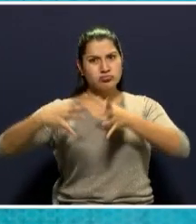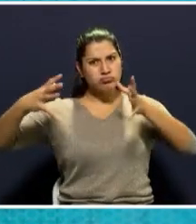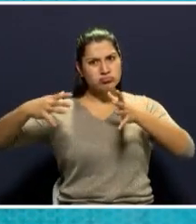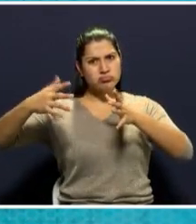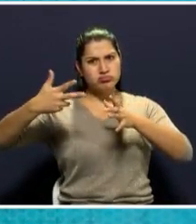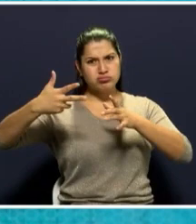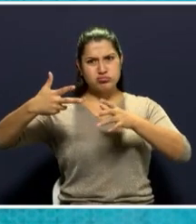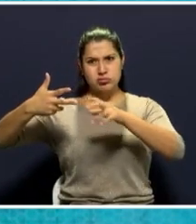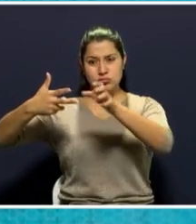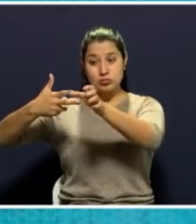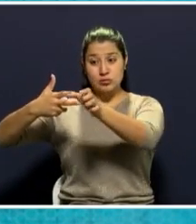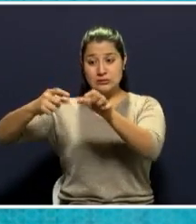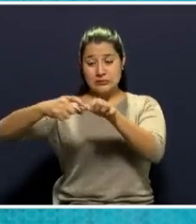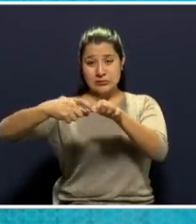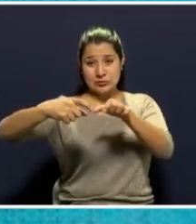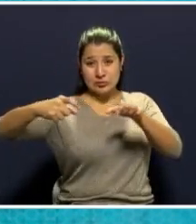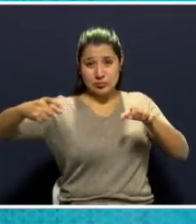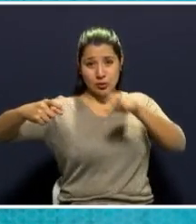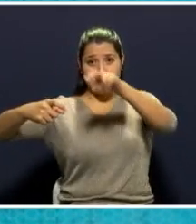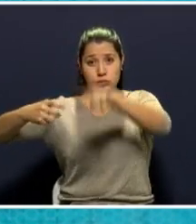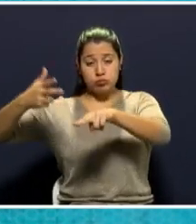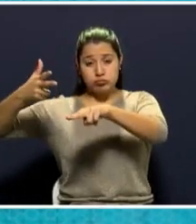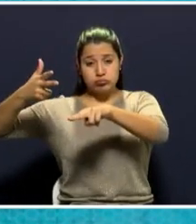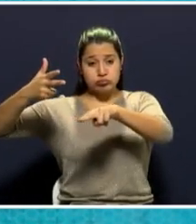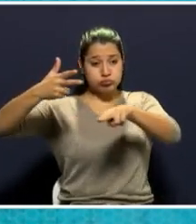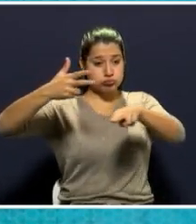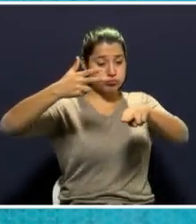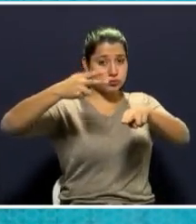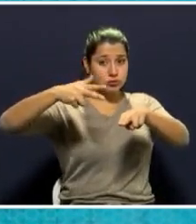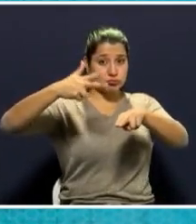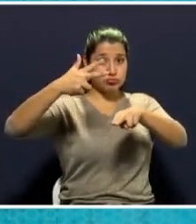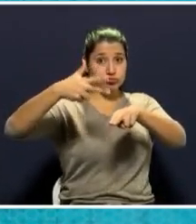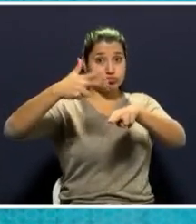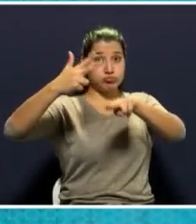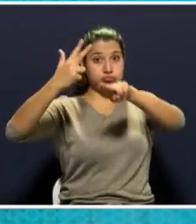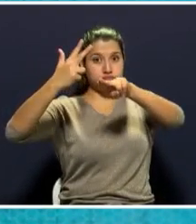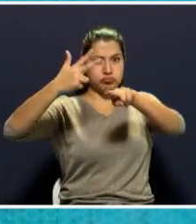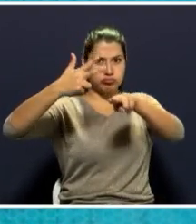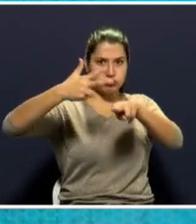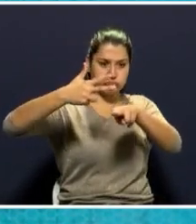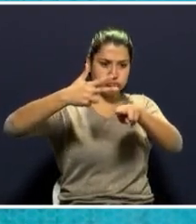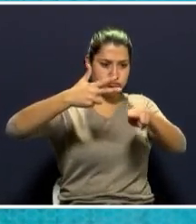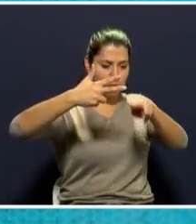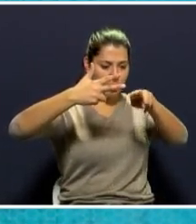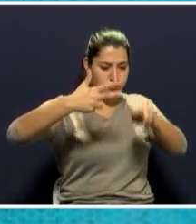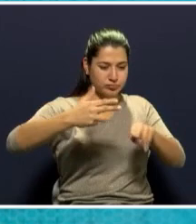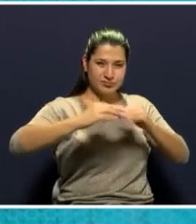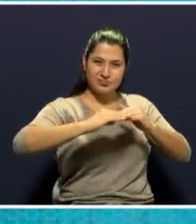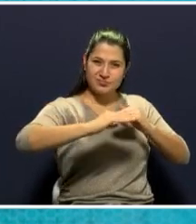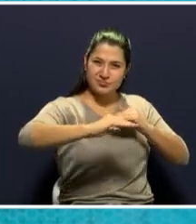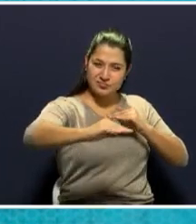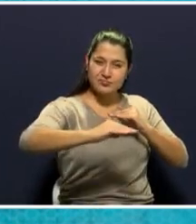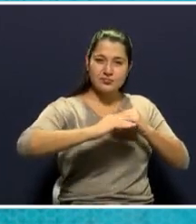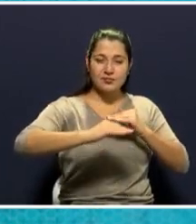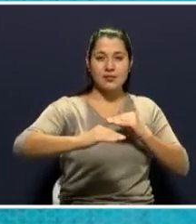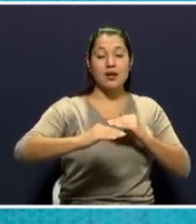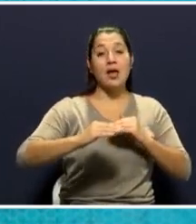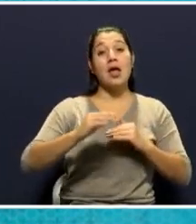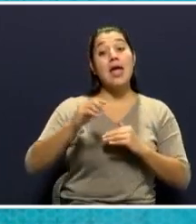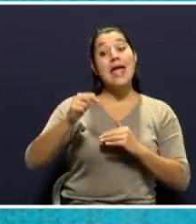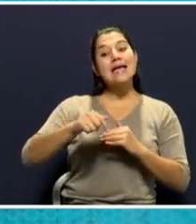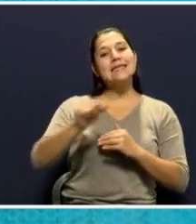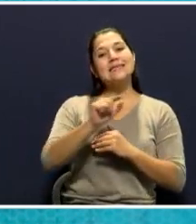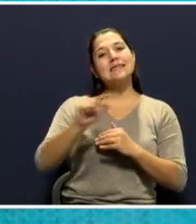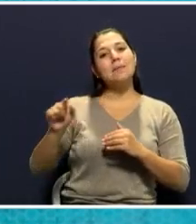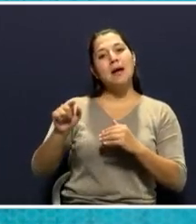día miércoles de esta semana hicimos el colado de un juego de 2 dovelas, ¿verdad? La número 11.